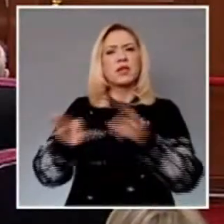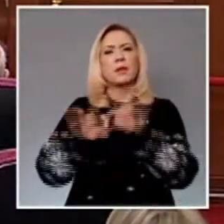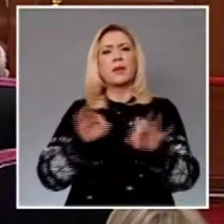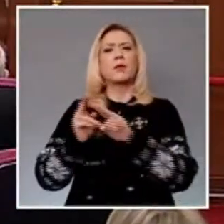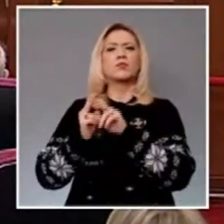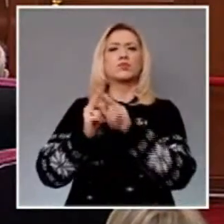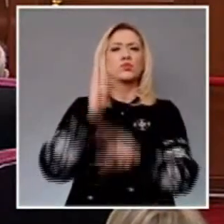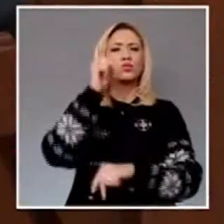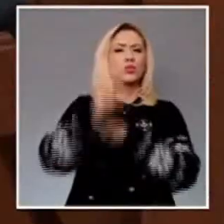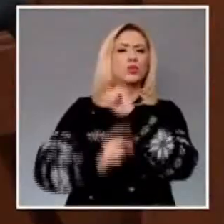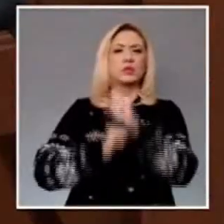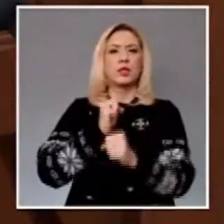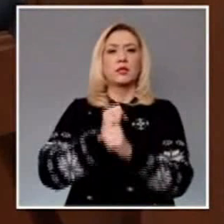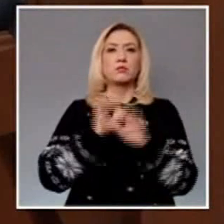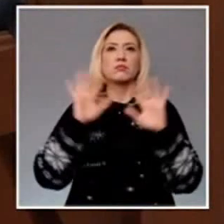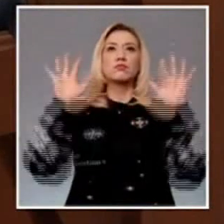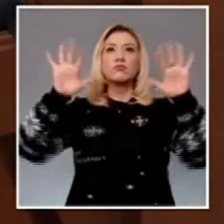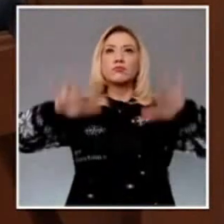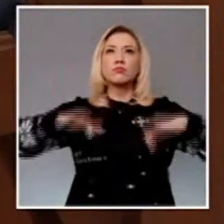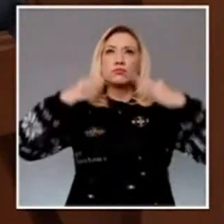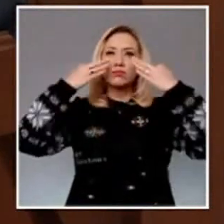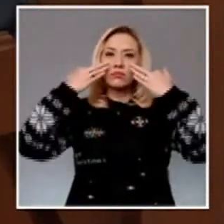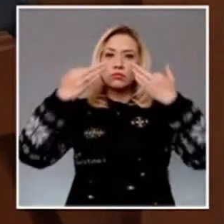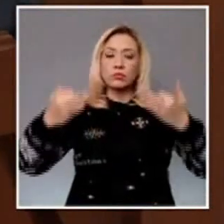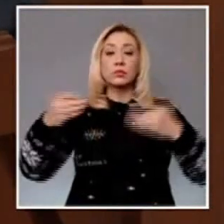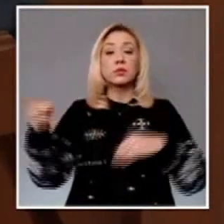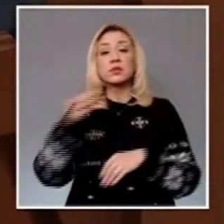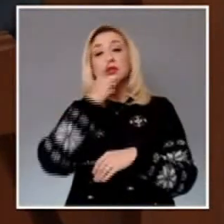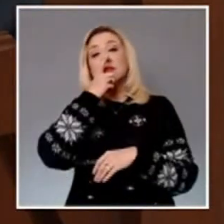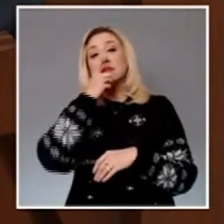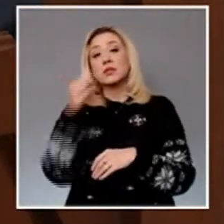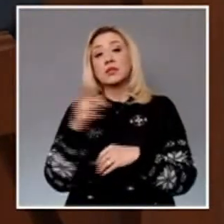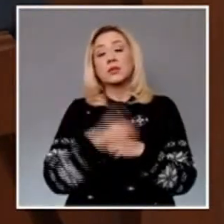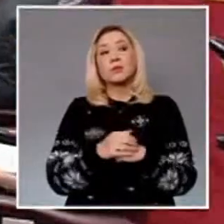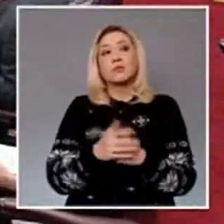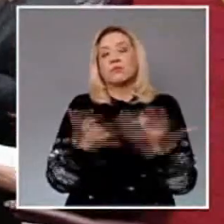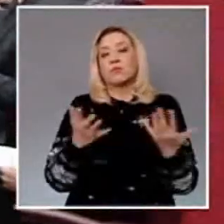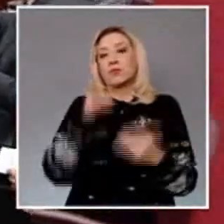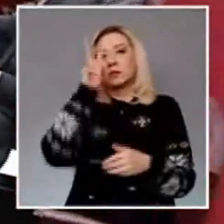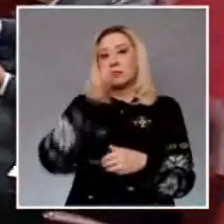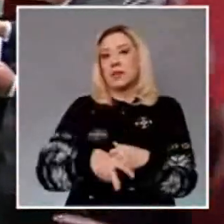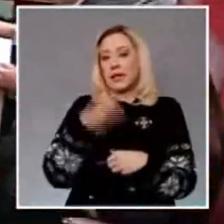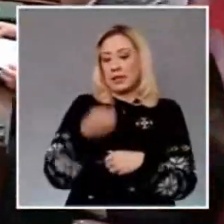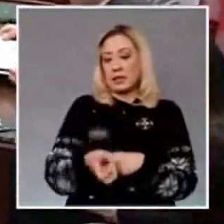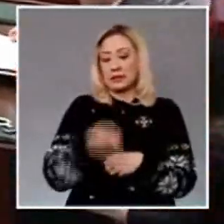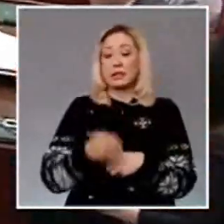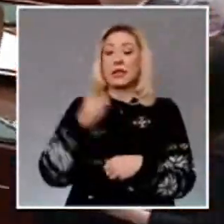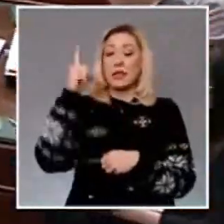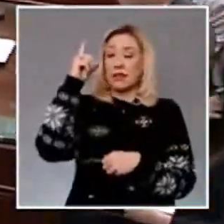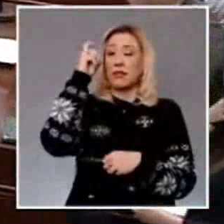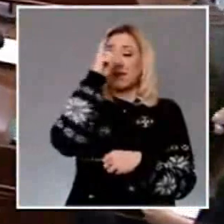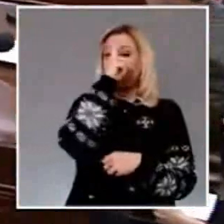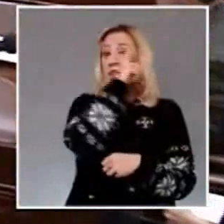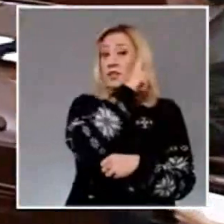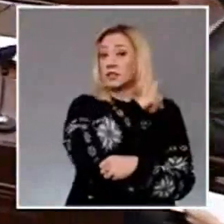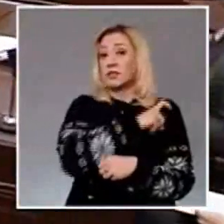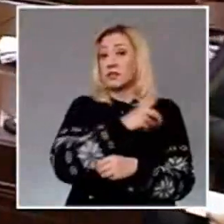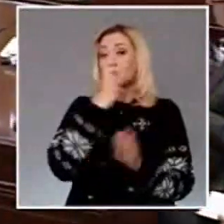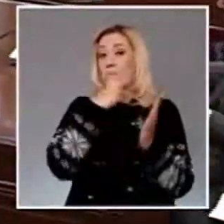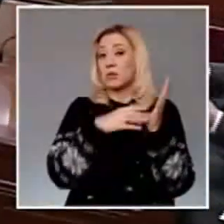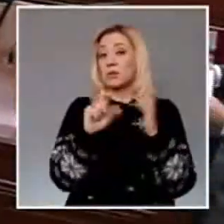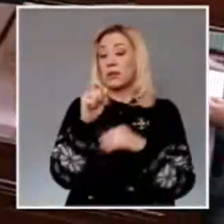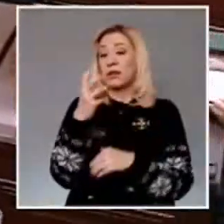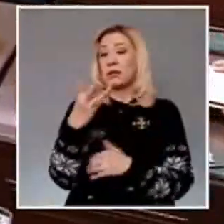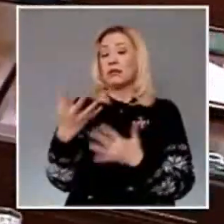de México. El ministro dijo que no se puede negar que este año ha sido especialmente complejo ante frecuentes cuestionamientos